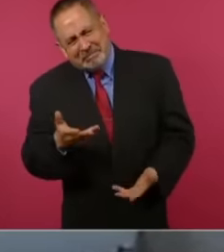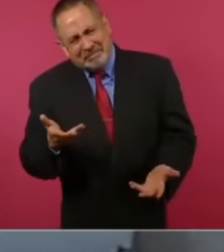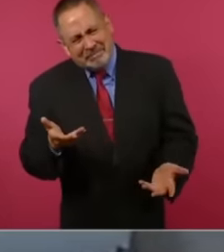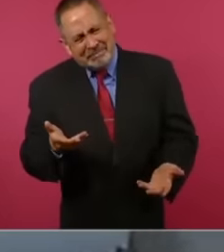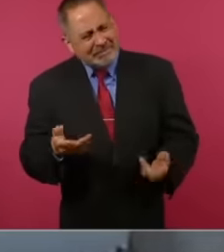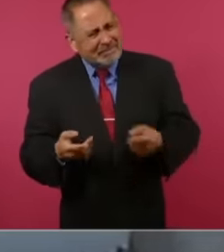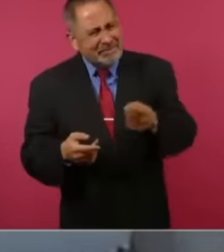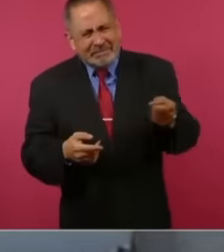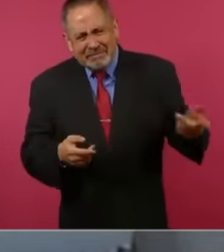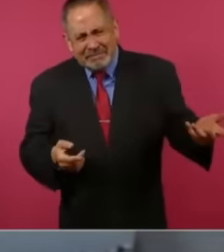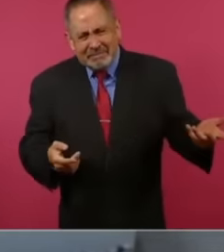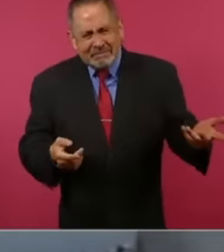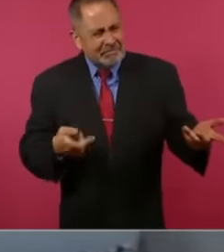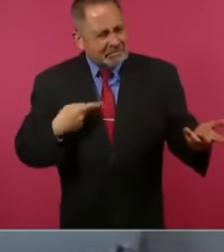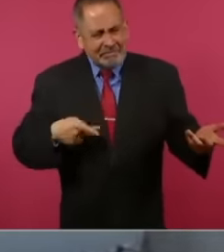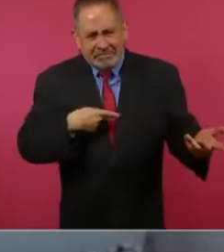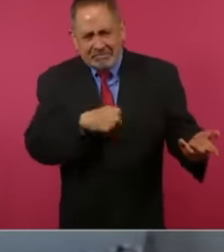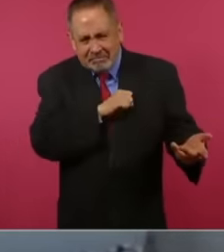y